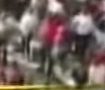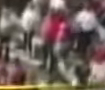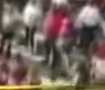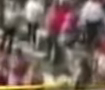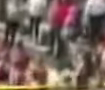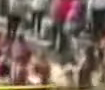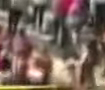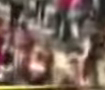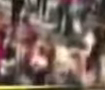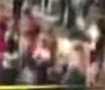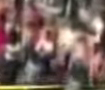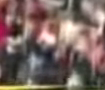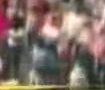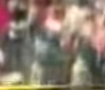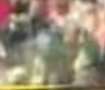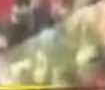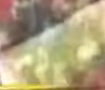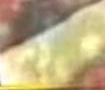año 2024.